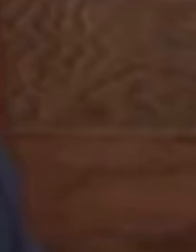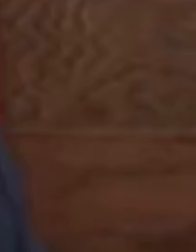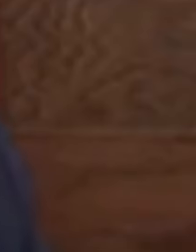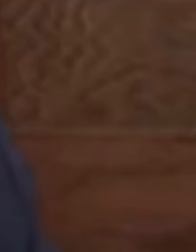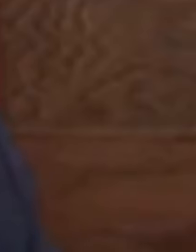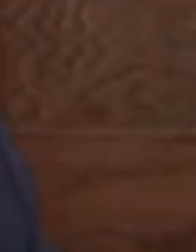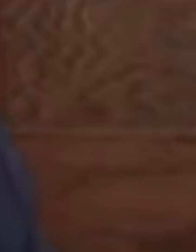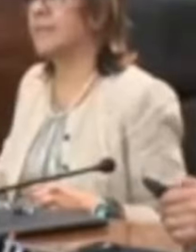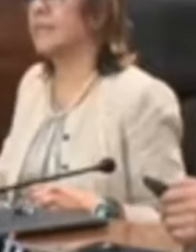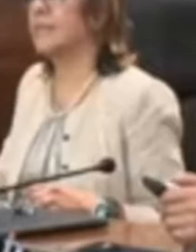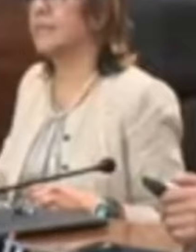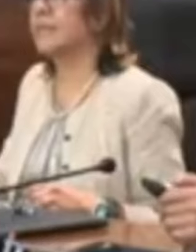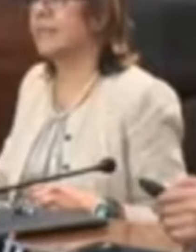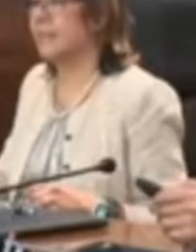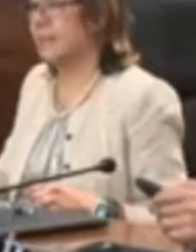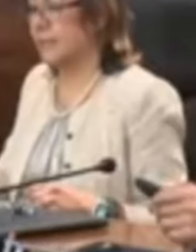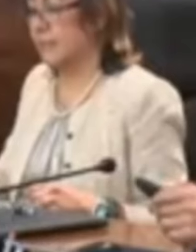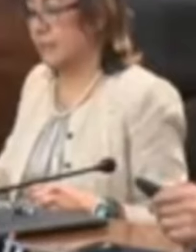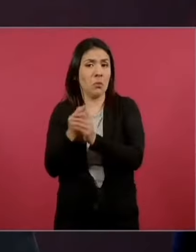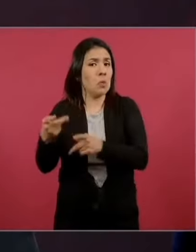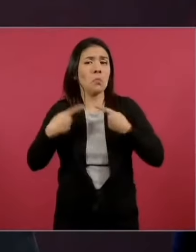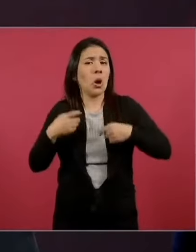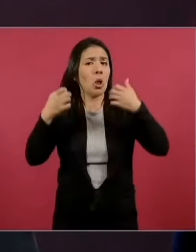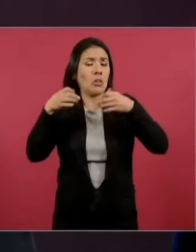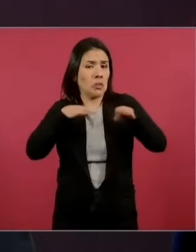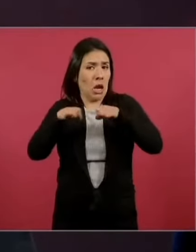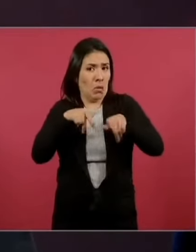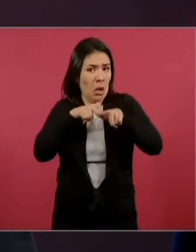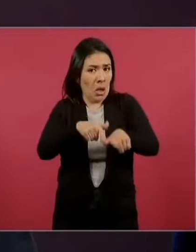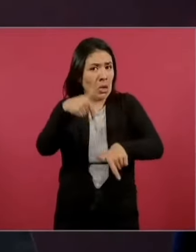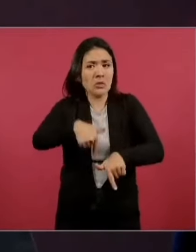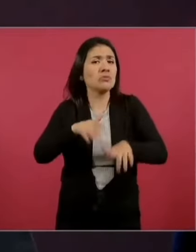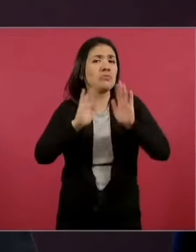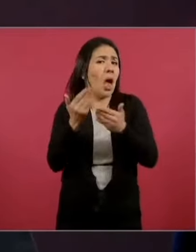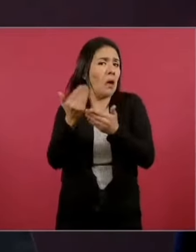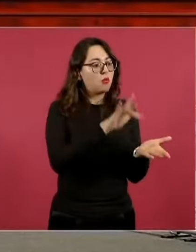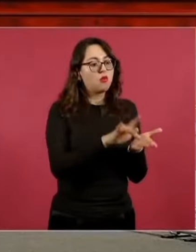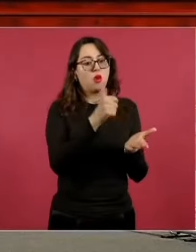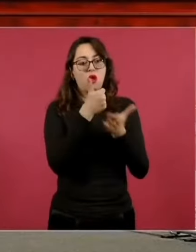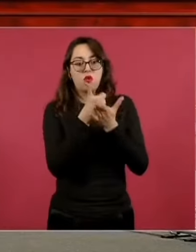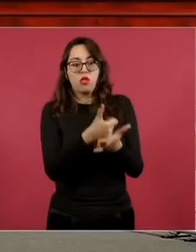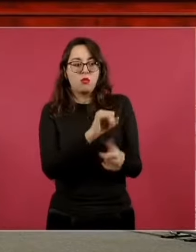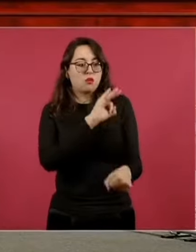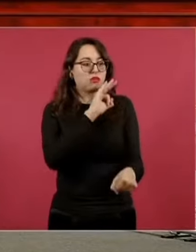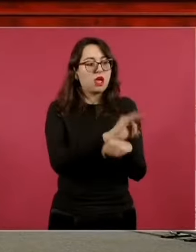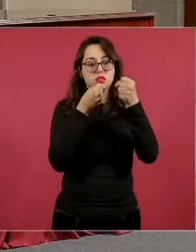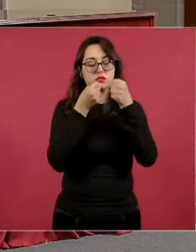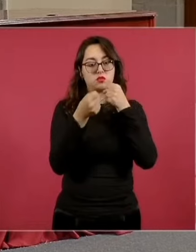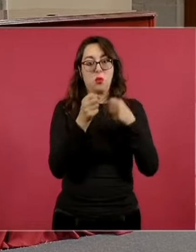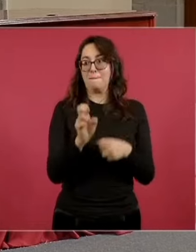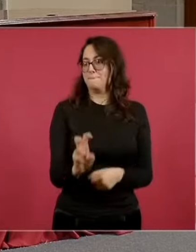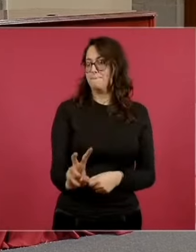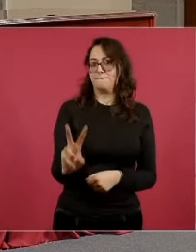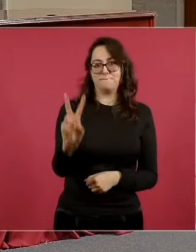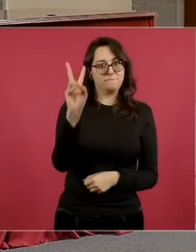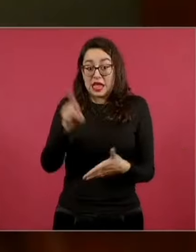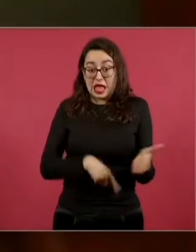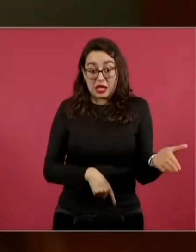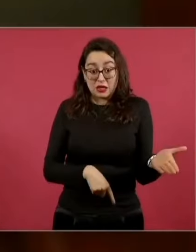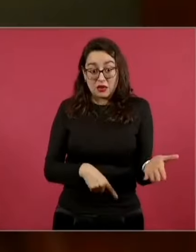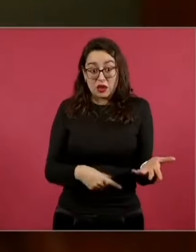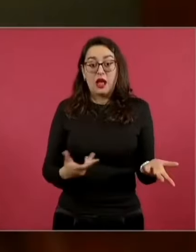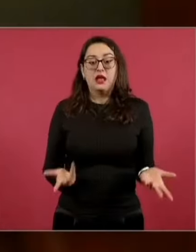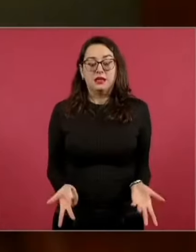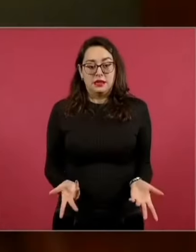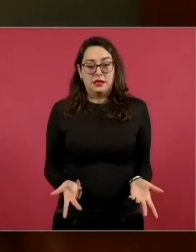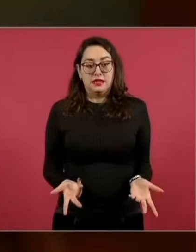lunes oficios por parte de presidencia de la República sobre la obtención ilegal de los datos personales de periodistas que han asistido a las conferencias matutinas del presidente